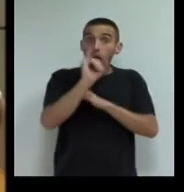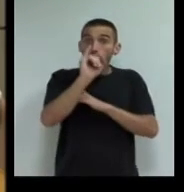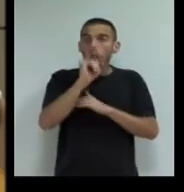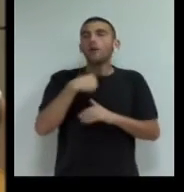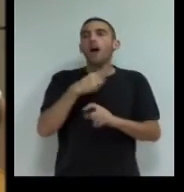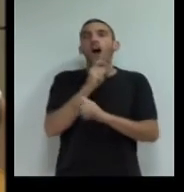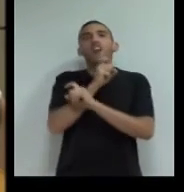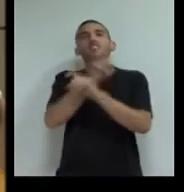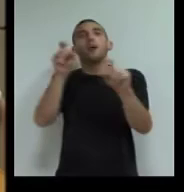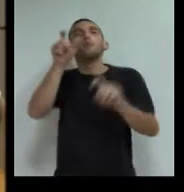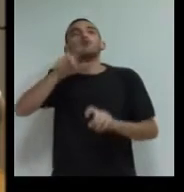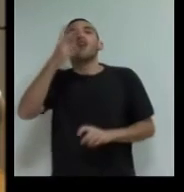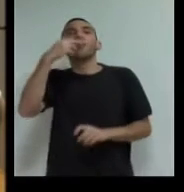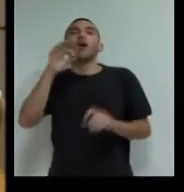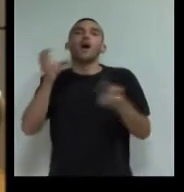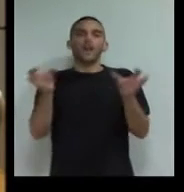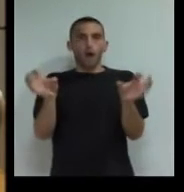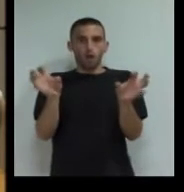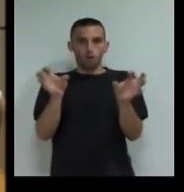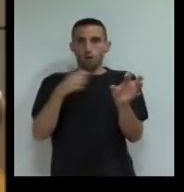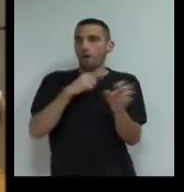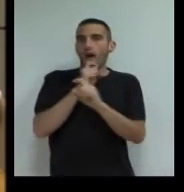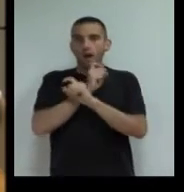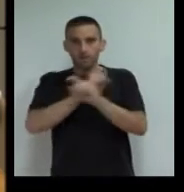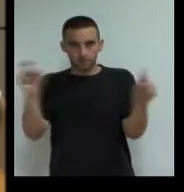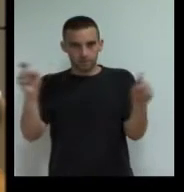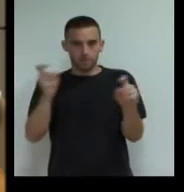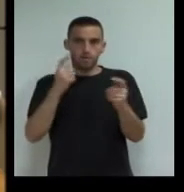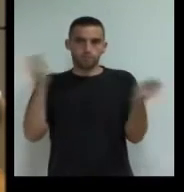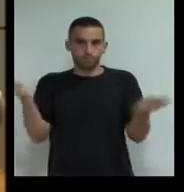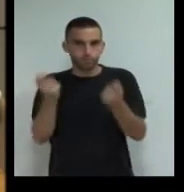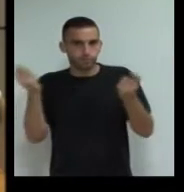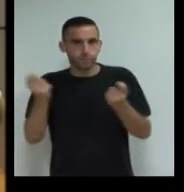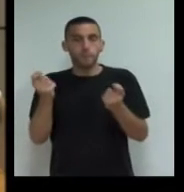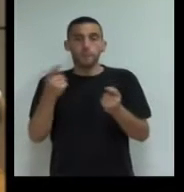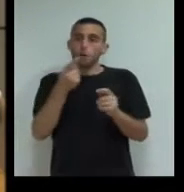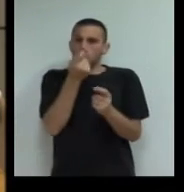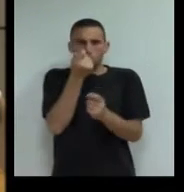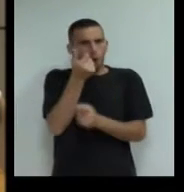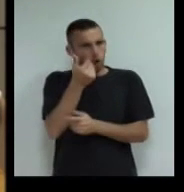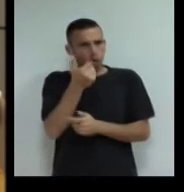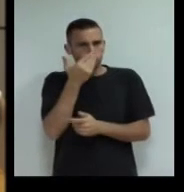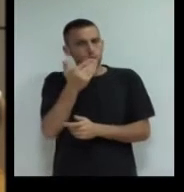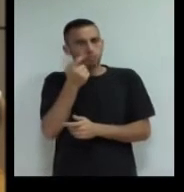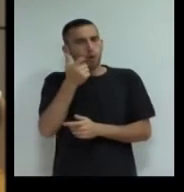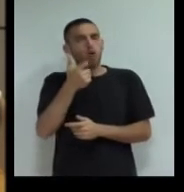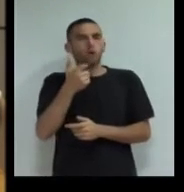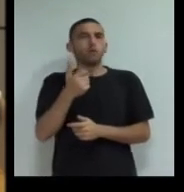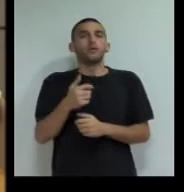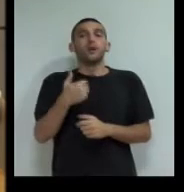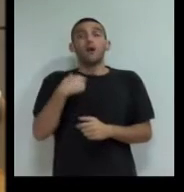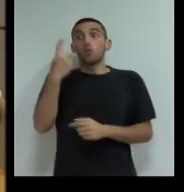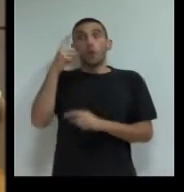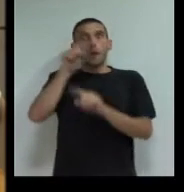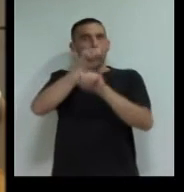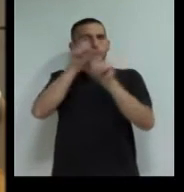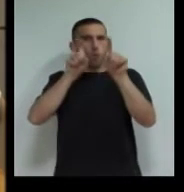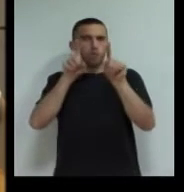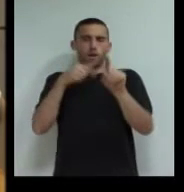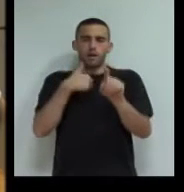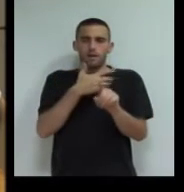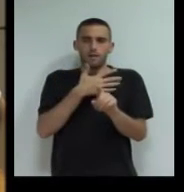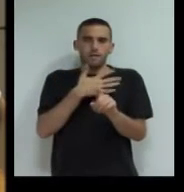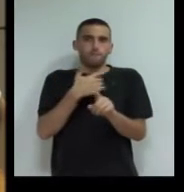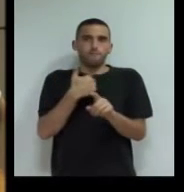radio, que ya es algo, pero creo que es muy poco comparado con esto. Y hay una pregunta, si me permite, que no me puedo resistir. Sí, luego quiero